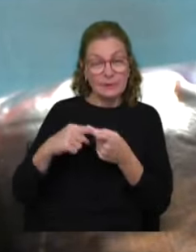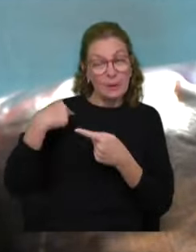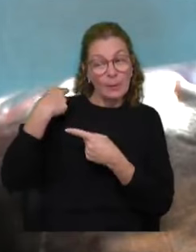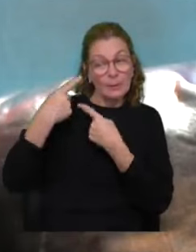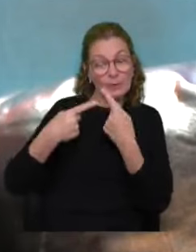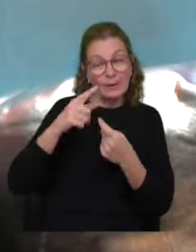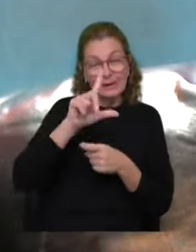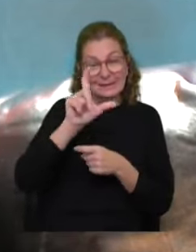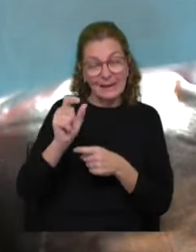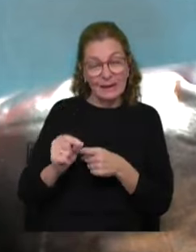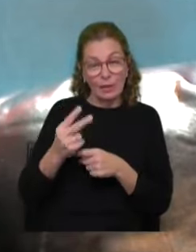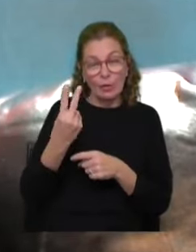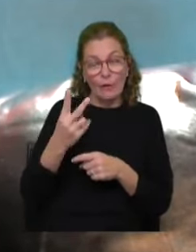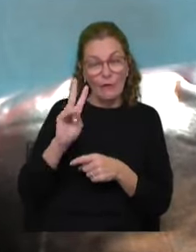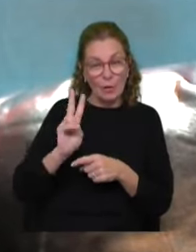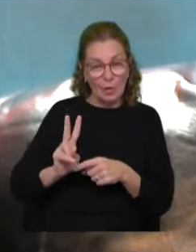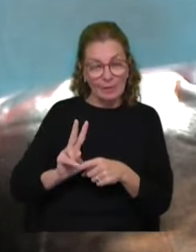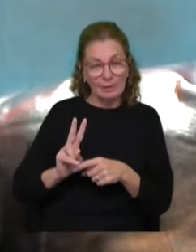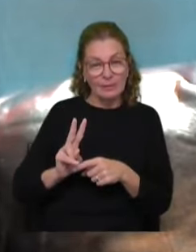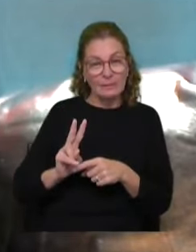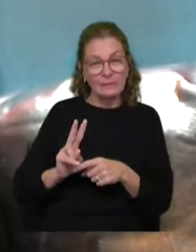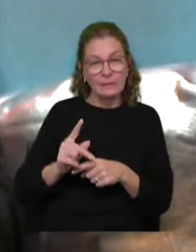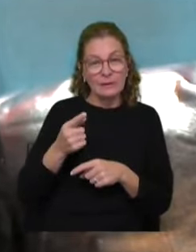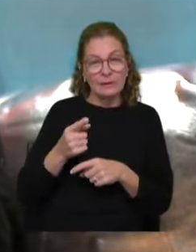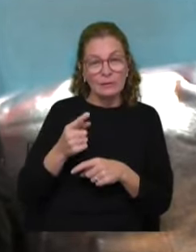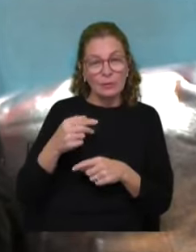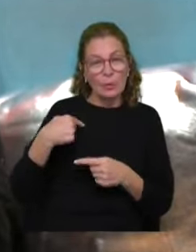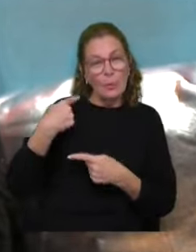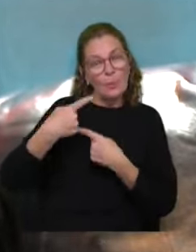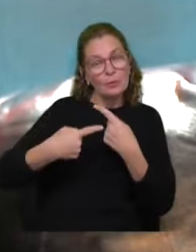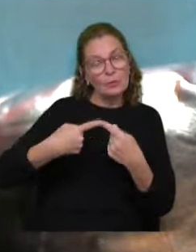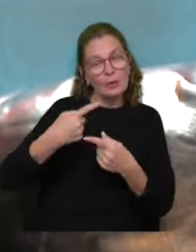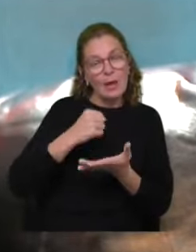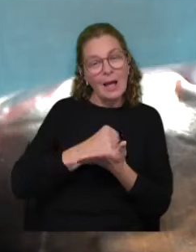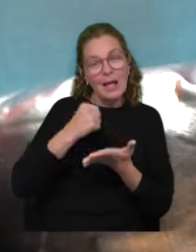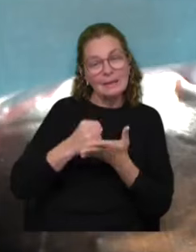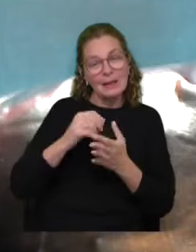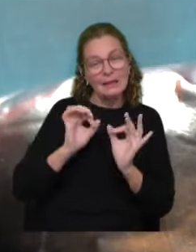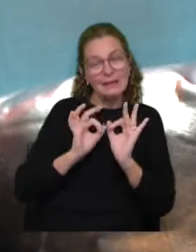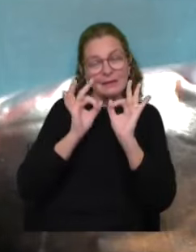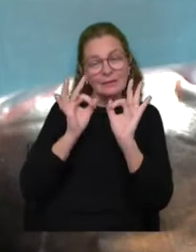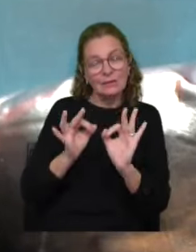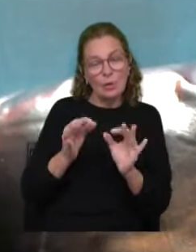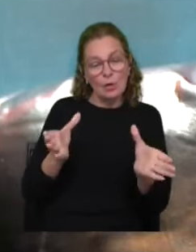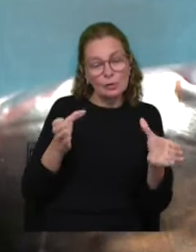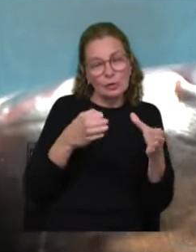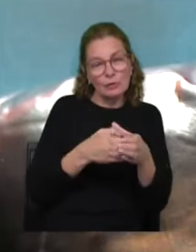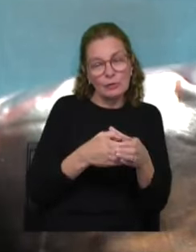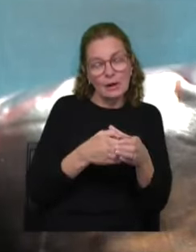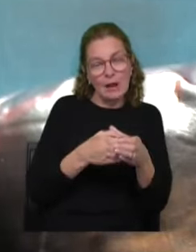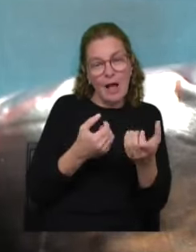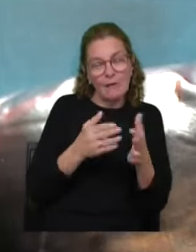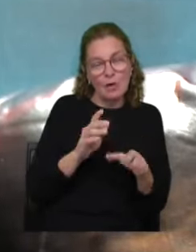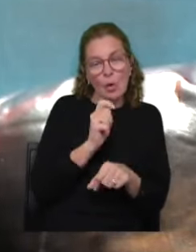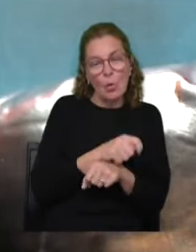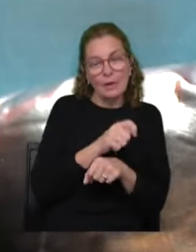de italianos, dos viudas. Y eso tuvo un proceso hasta que llegó al tribunal y se abrió el